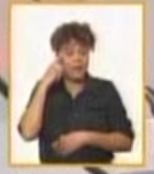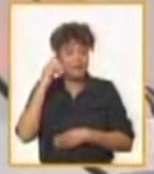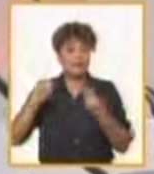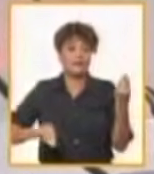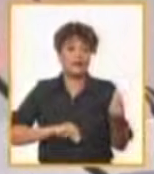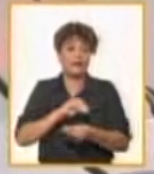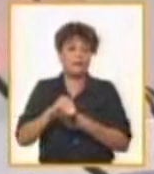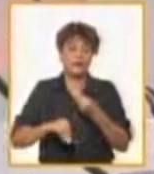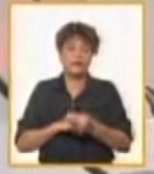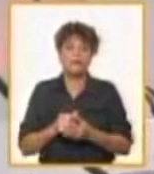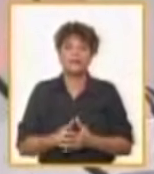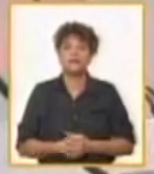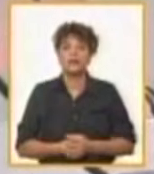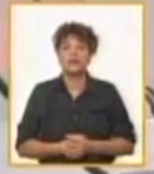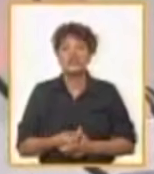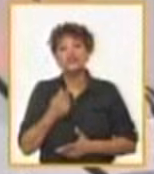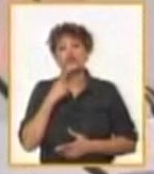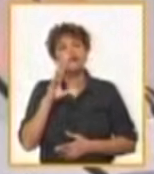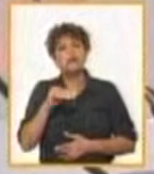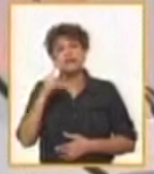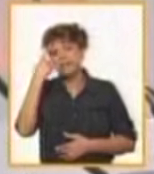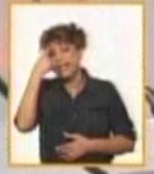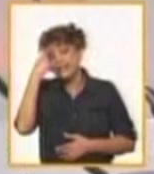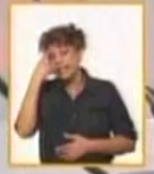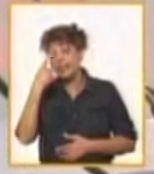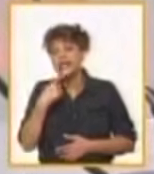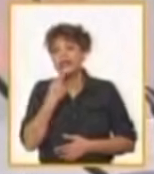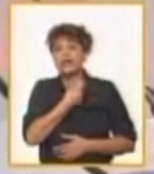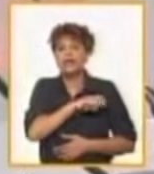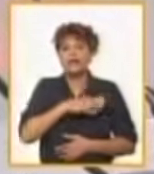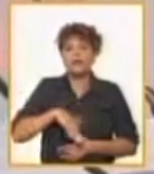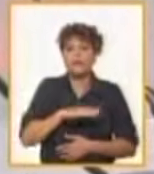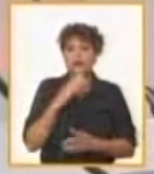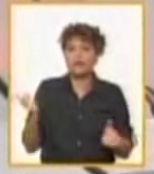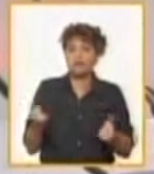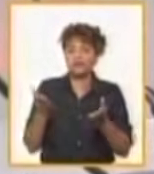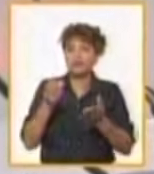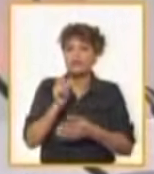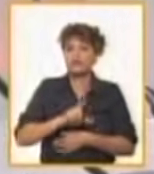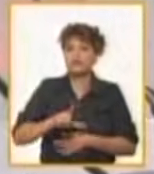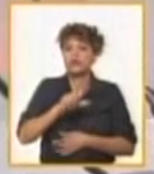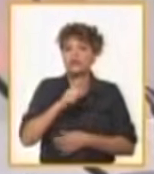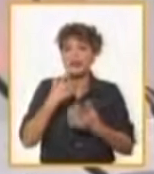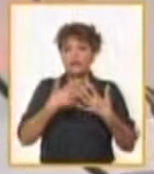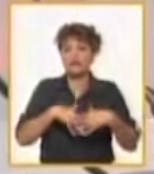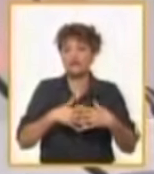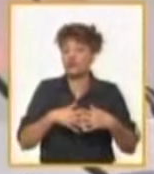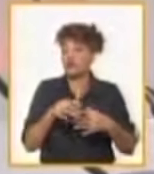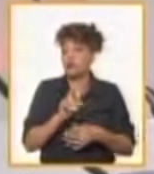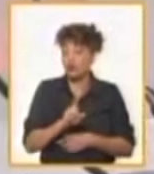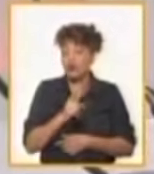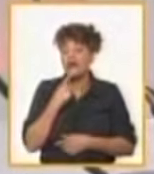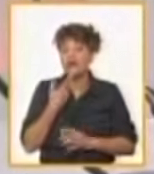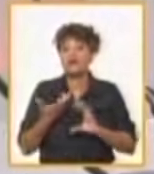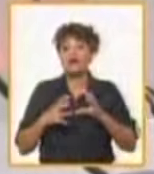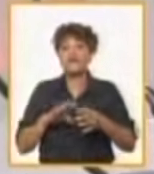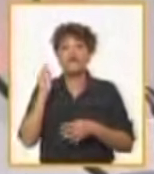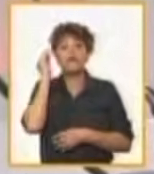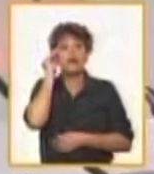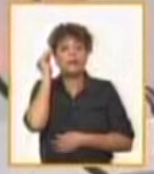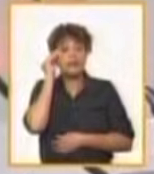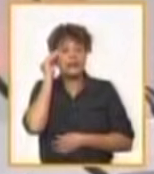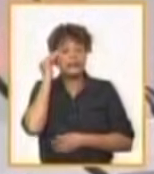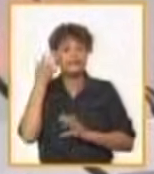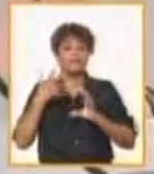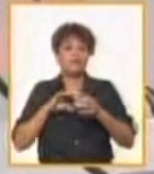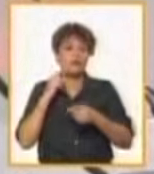impulsar el socialismo desde el punto de vista del desarrollo de las fuerzas productivas, sino también como un sujeto con una nueva conciencia, con una nueva forma